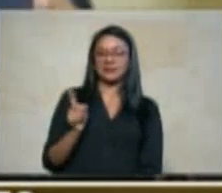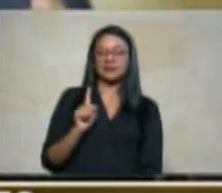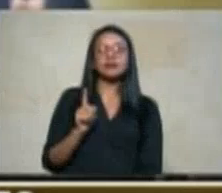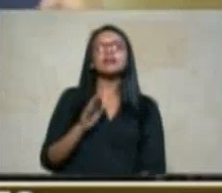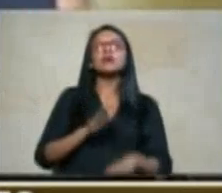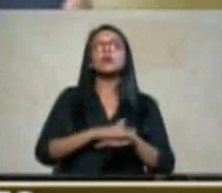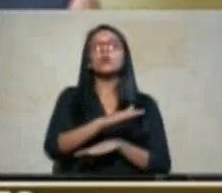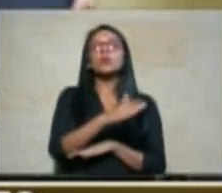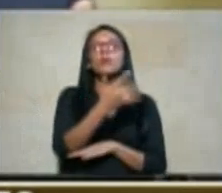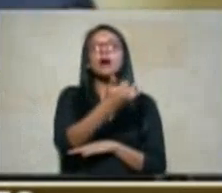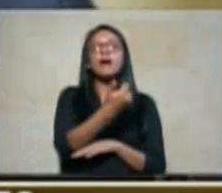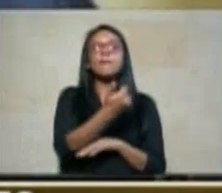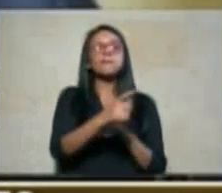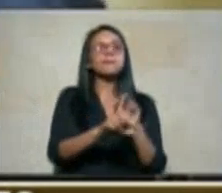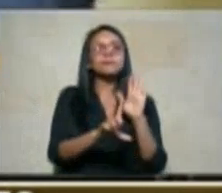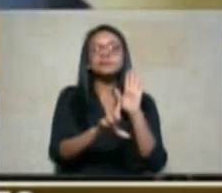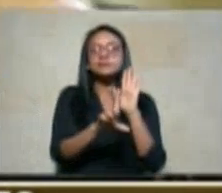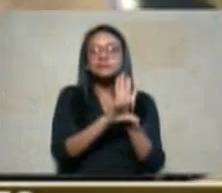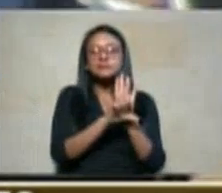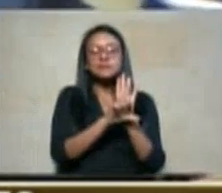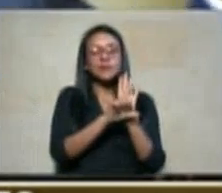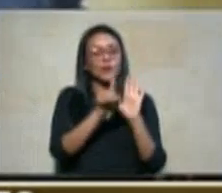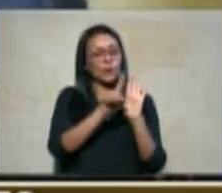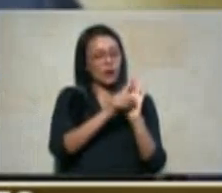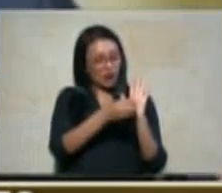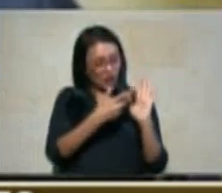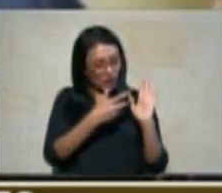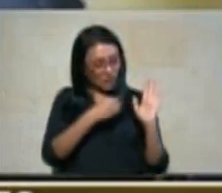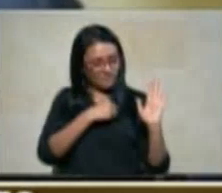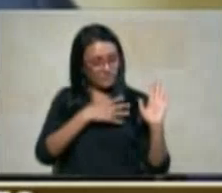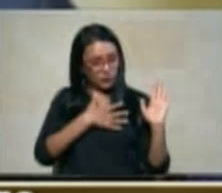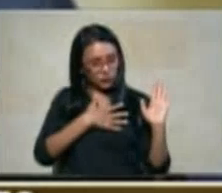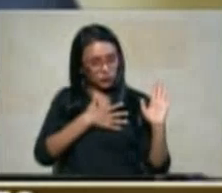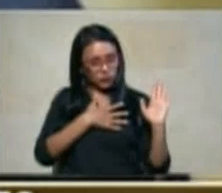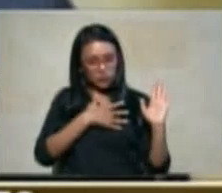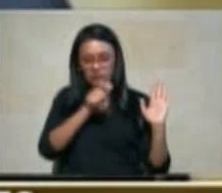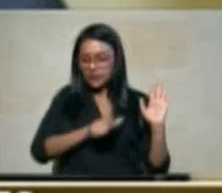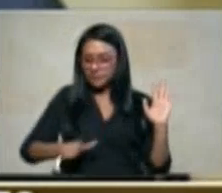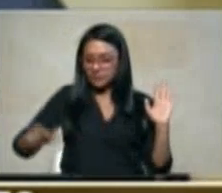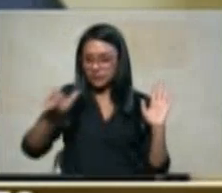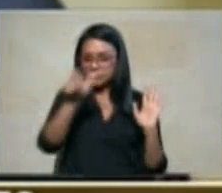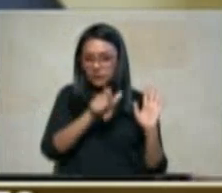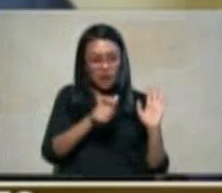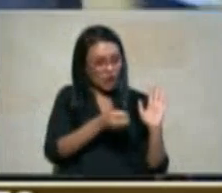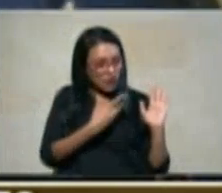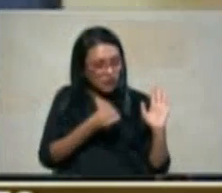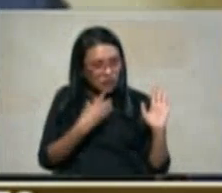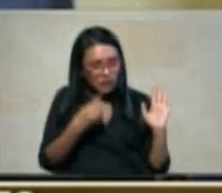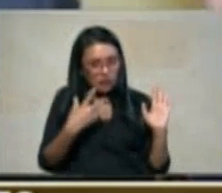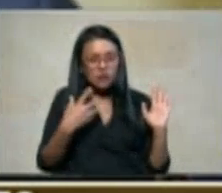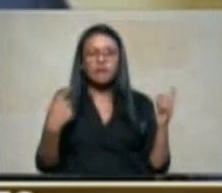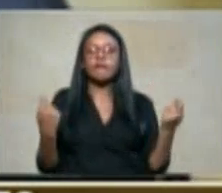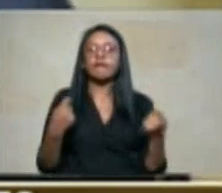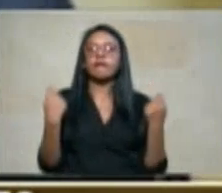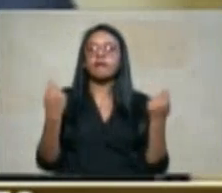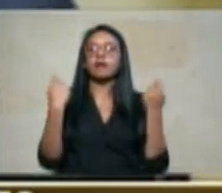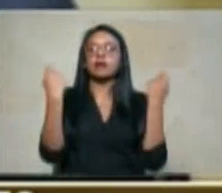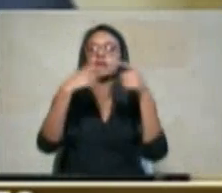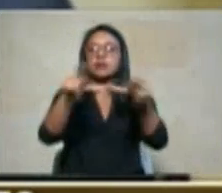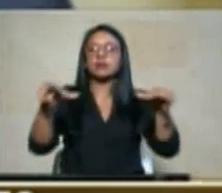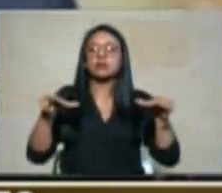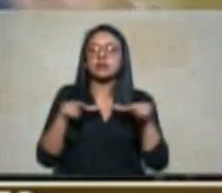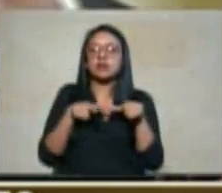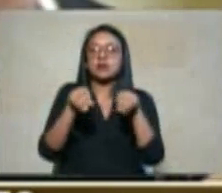es culpa de que la ley le dio la oportunidad a una cantidad de gentes que vendieron sus